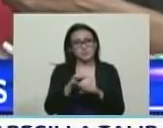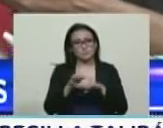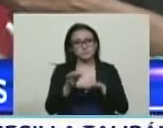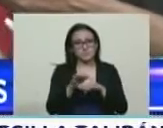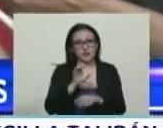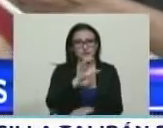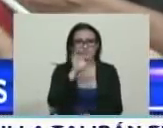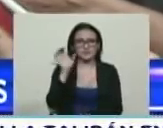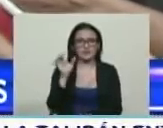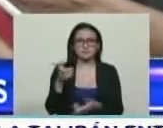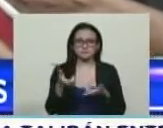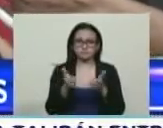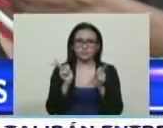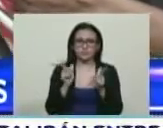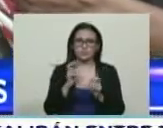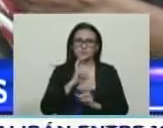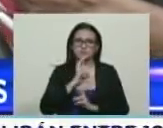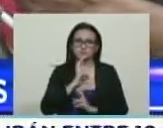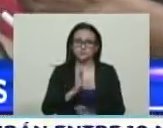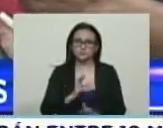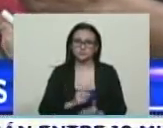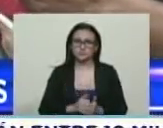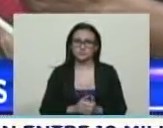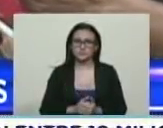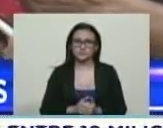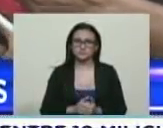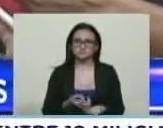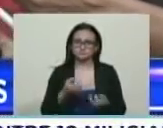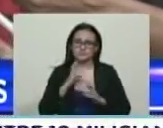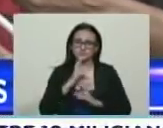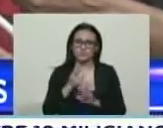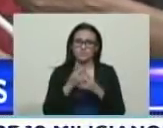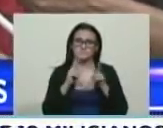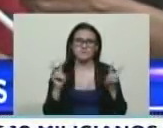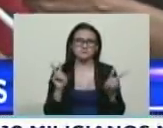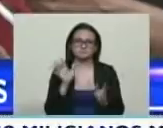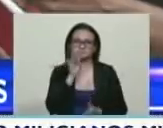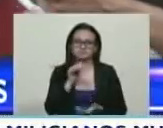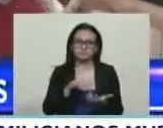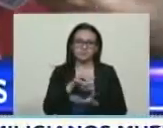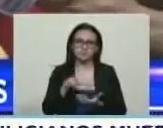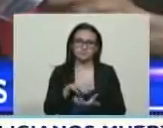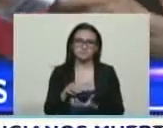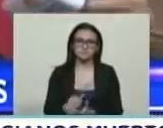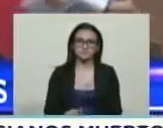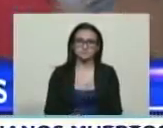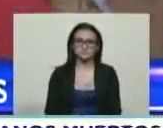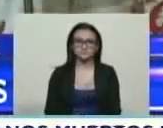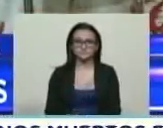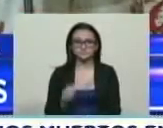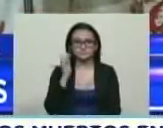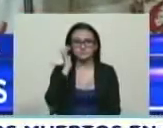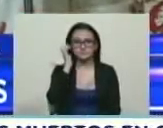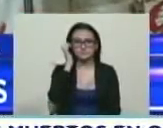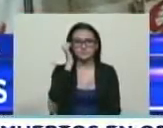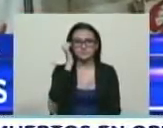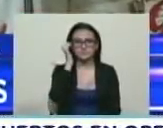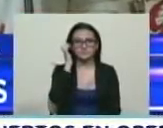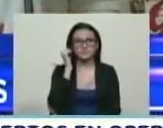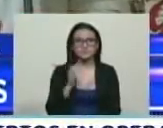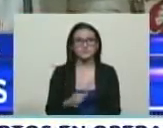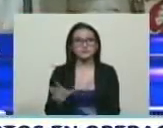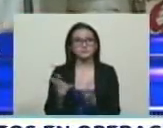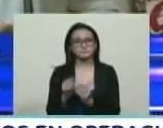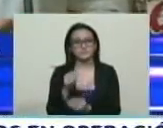están autorizadas para dar los resultados, tendremos los resultados en paz, sin ningún inconveniente. Gracias a ustedes. Bueno,